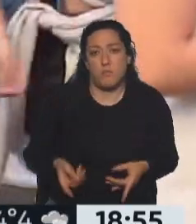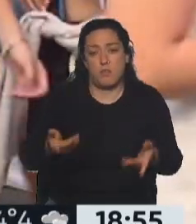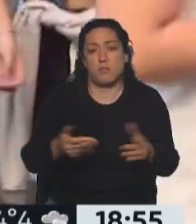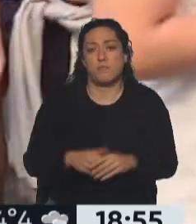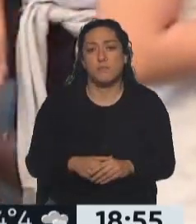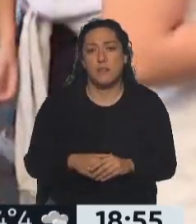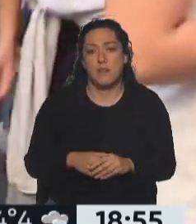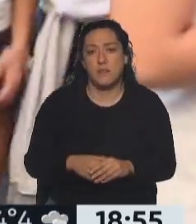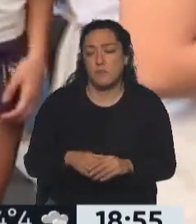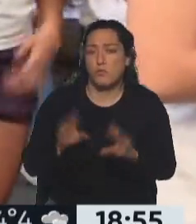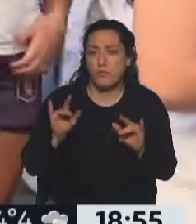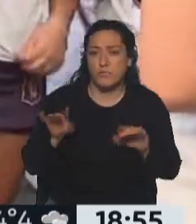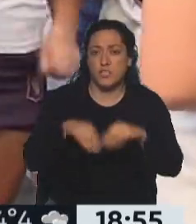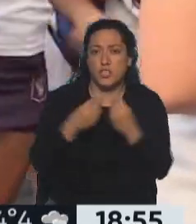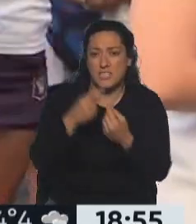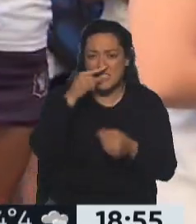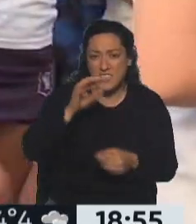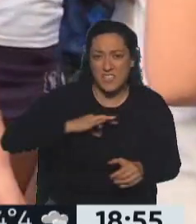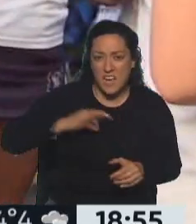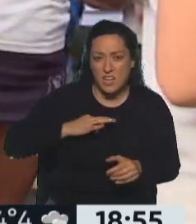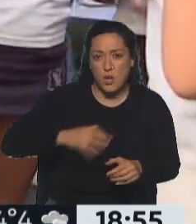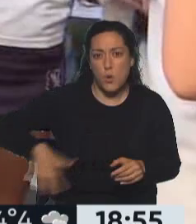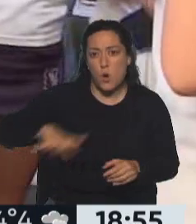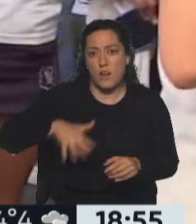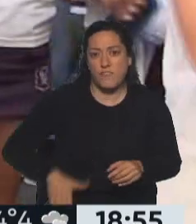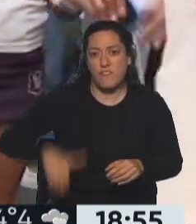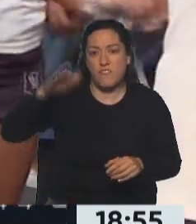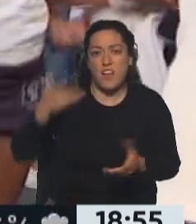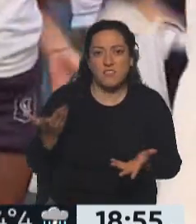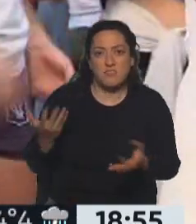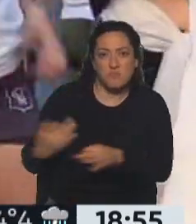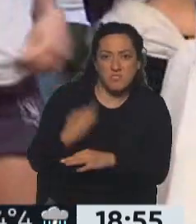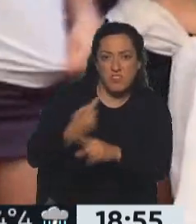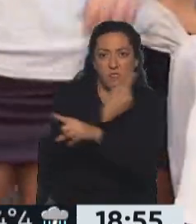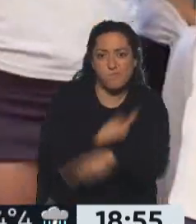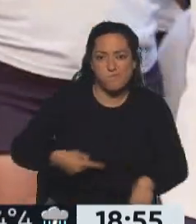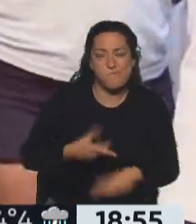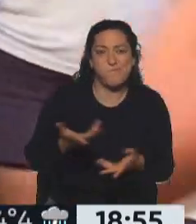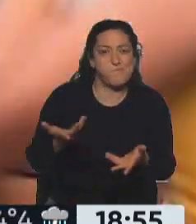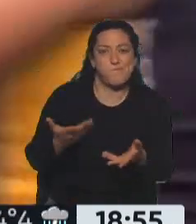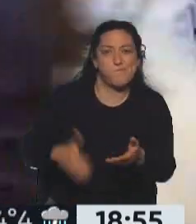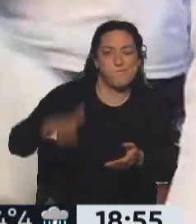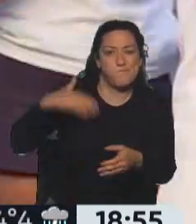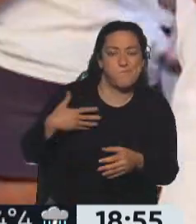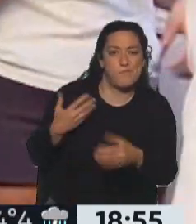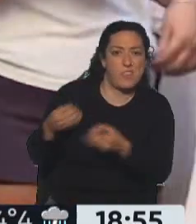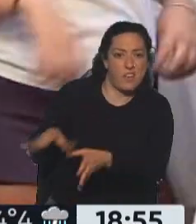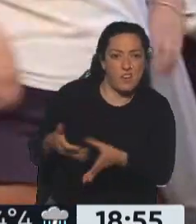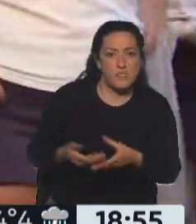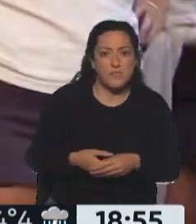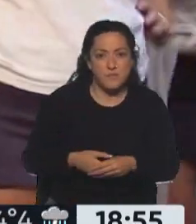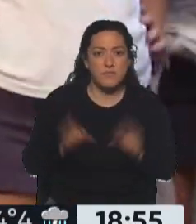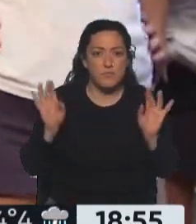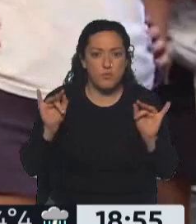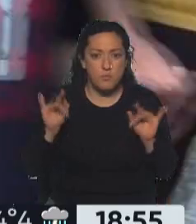es muy difícil después de 7 años dejar donde te criaste, tu infancia, el lugar donde creciste, y es